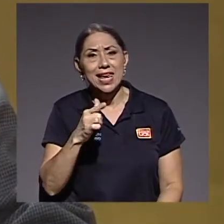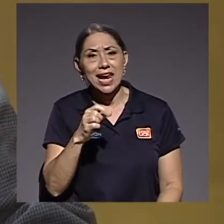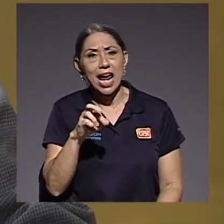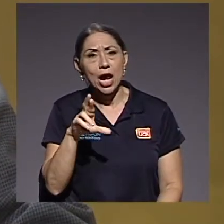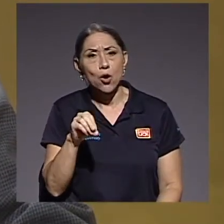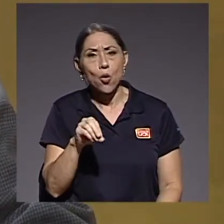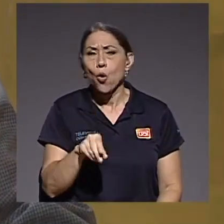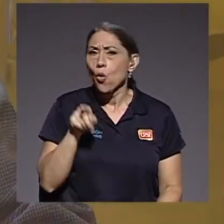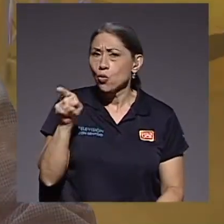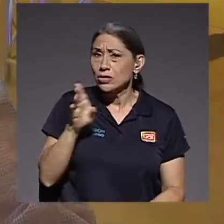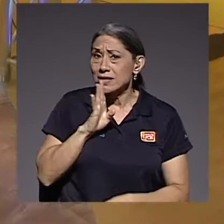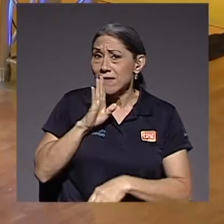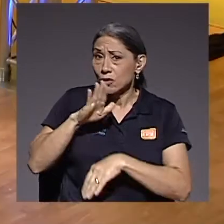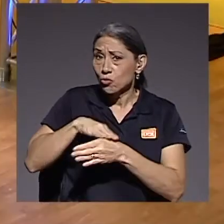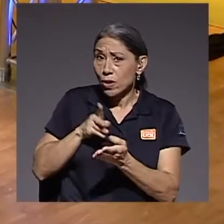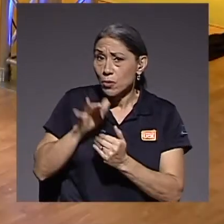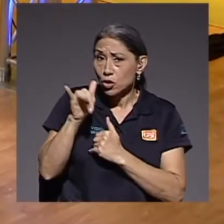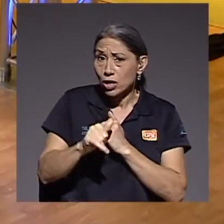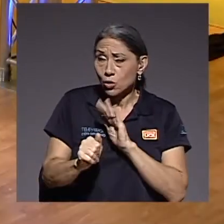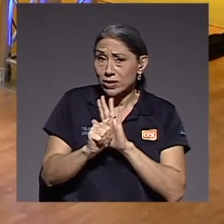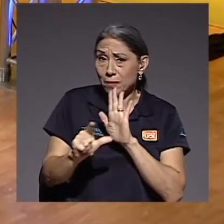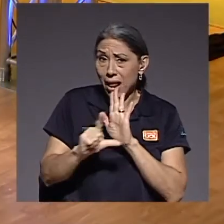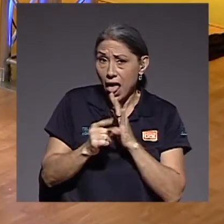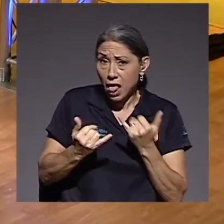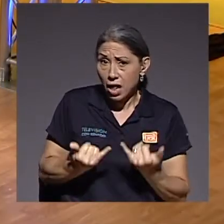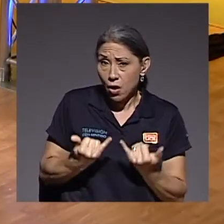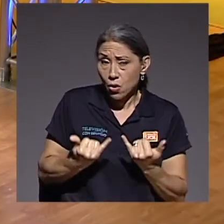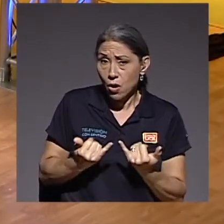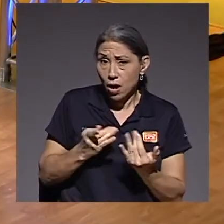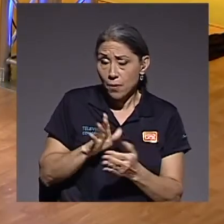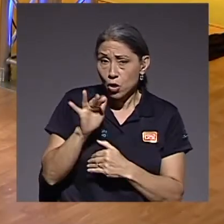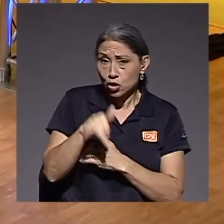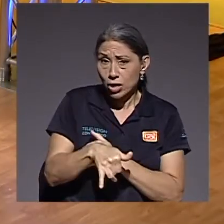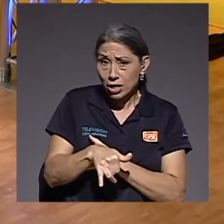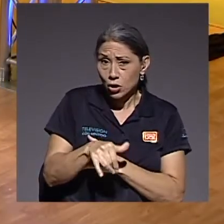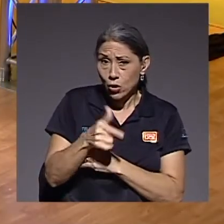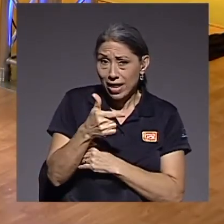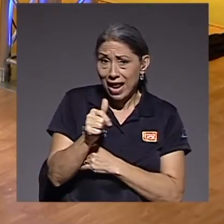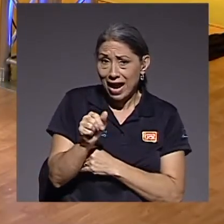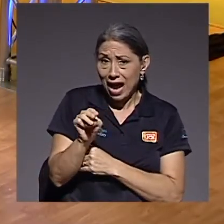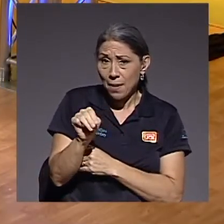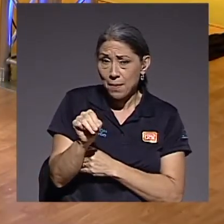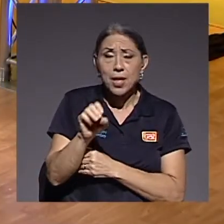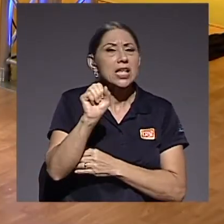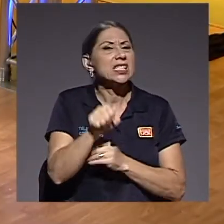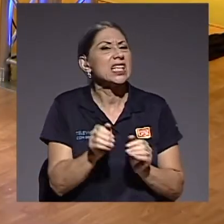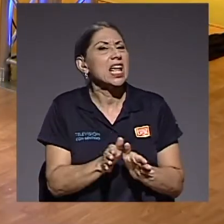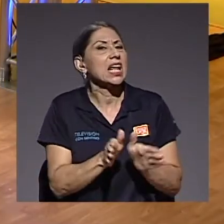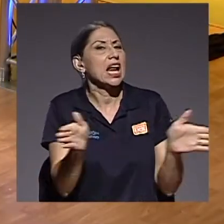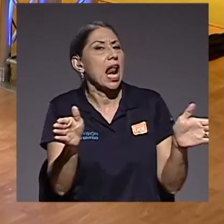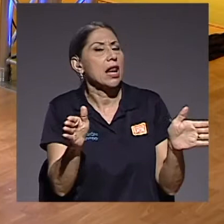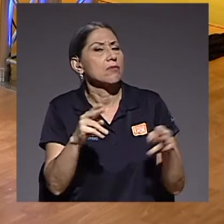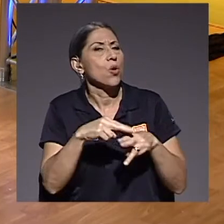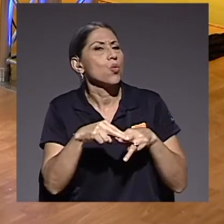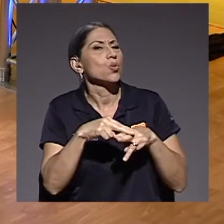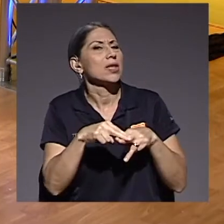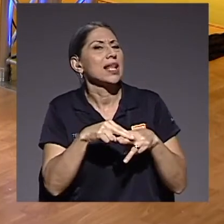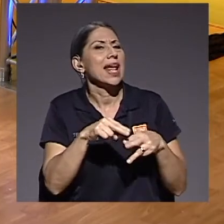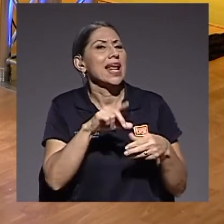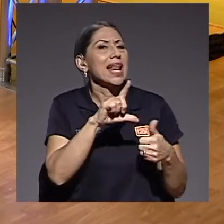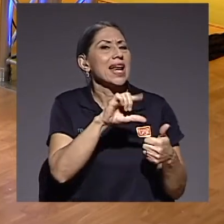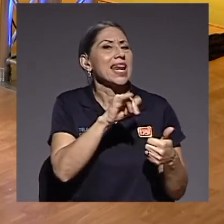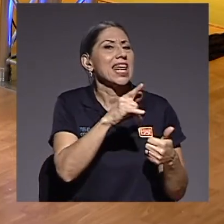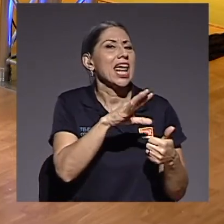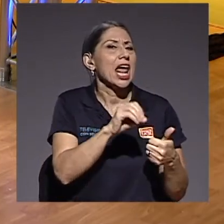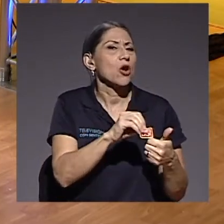el proyecto que está en la Asamblea, el proyecto de la GAM? Sí, en general, que es un tren ligero, a diferencia de un tren